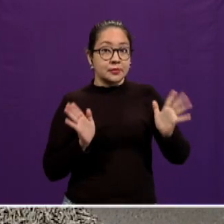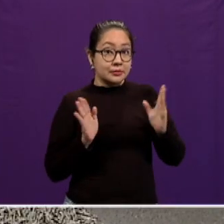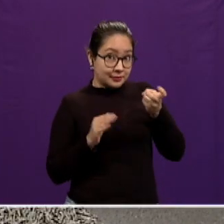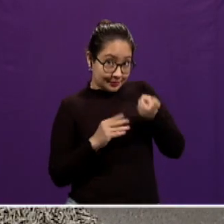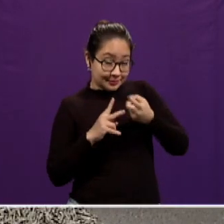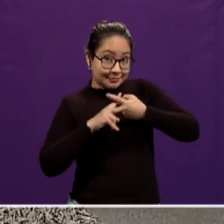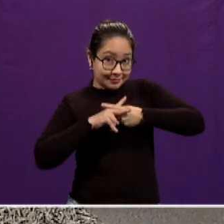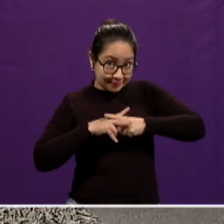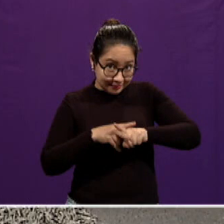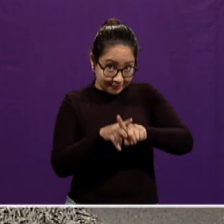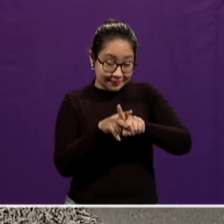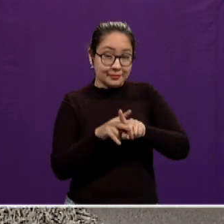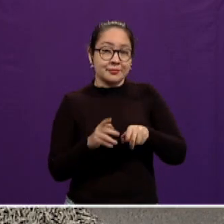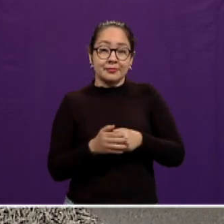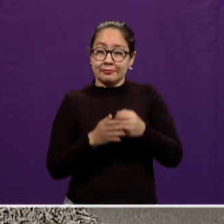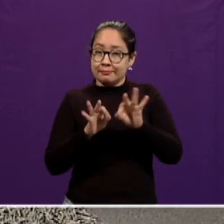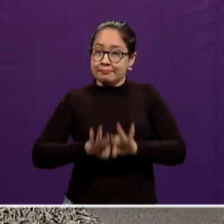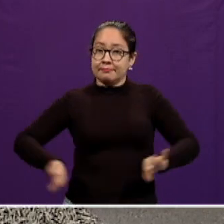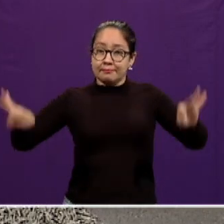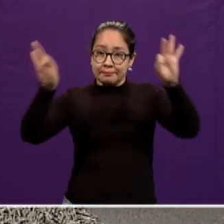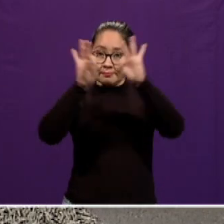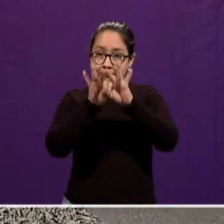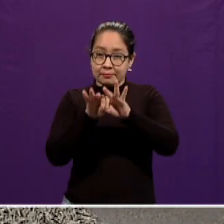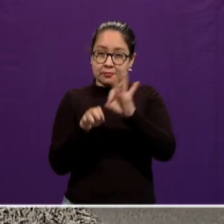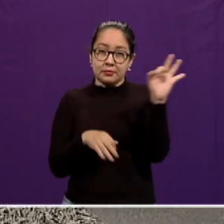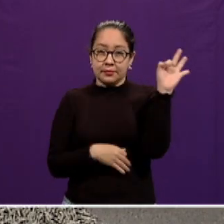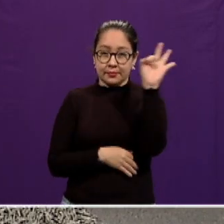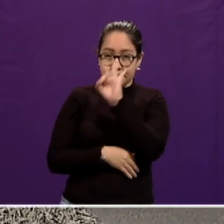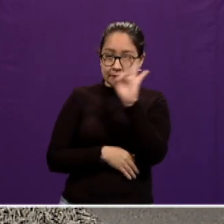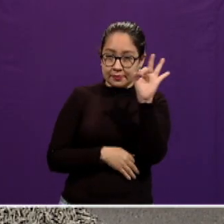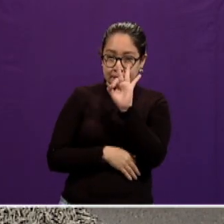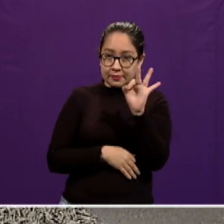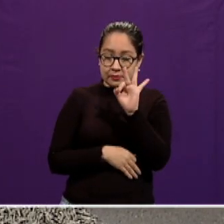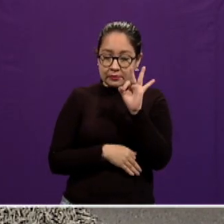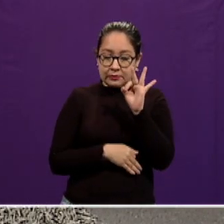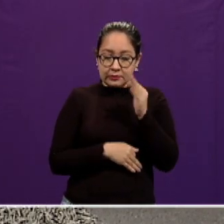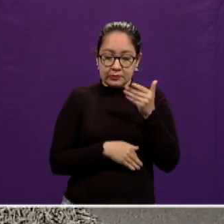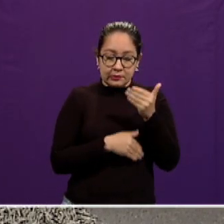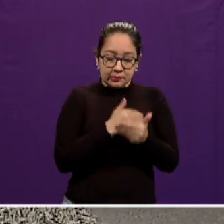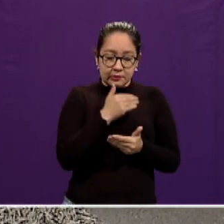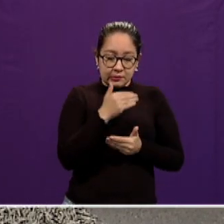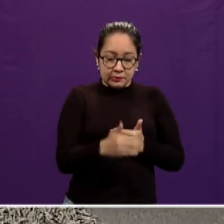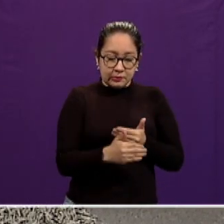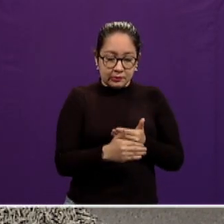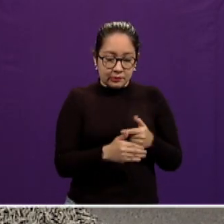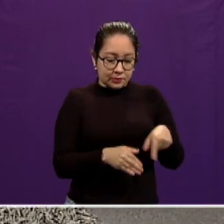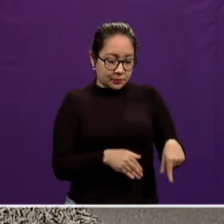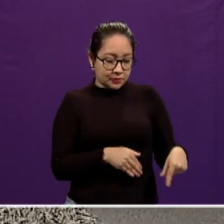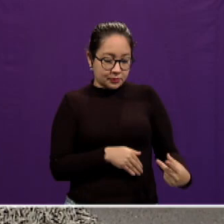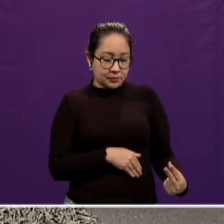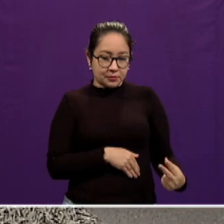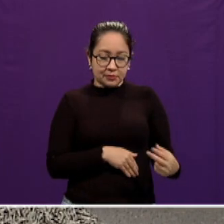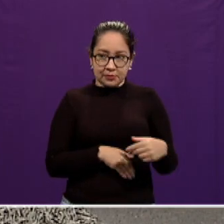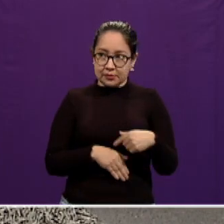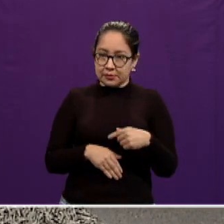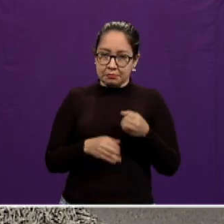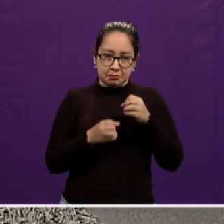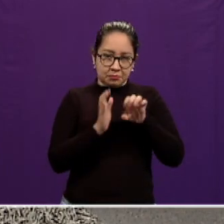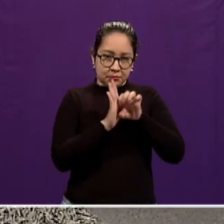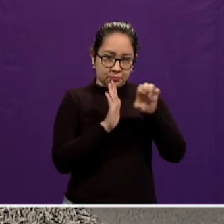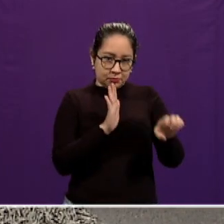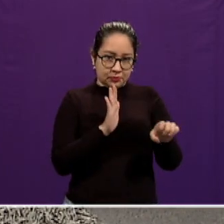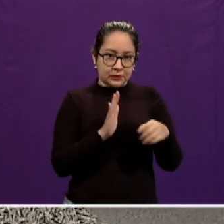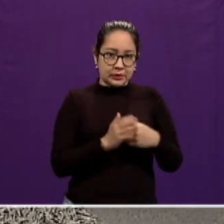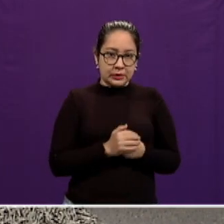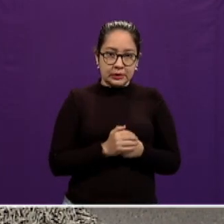Sí. De hecho, por ejemplo, las consecuencias de no poner límites son personas que no saben recibir un no, que es como el otro lado de la moneda, ¿no?